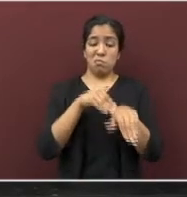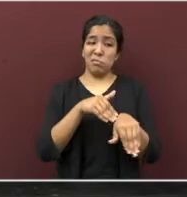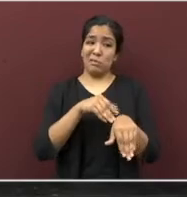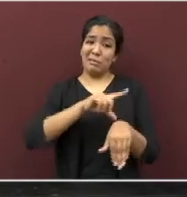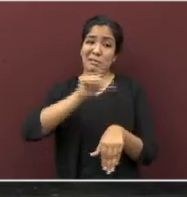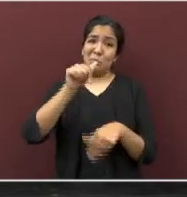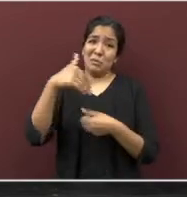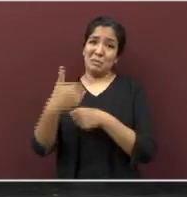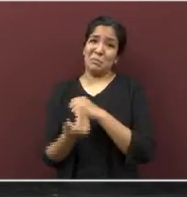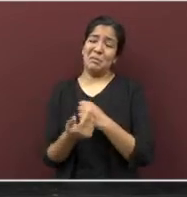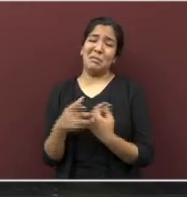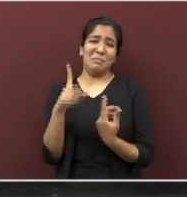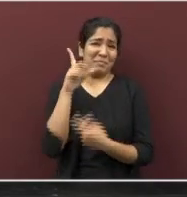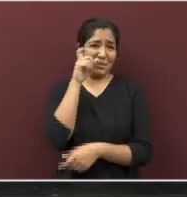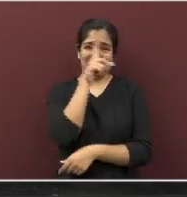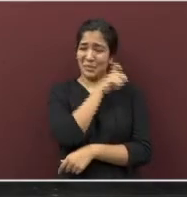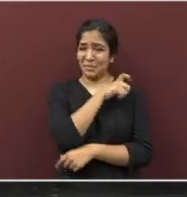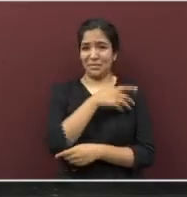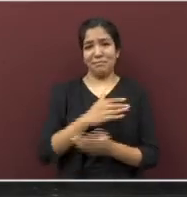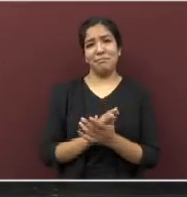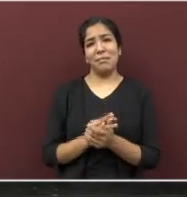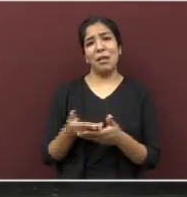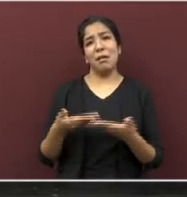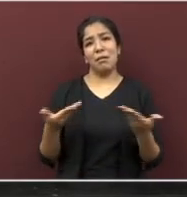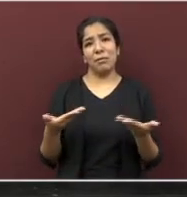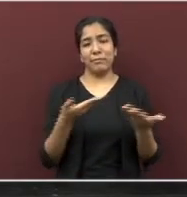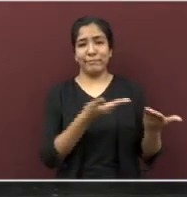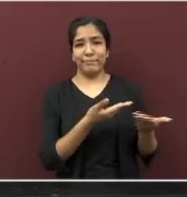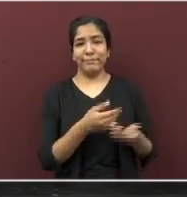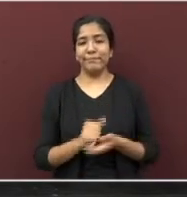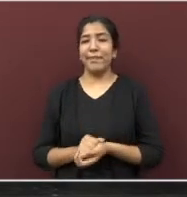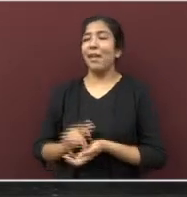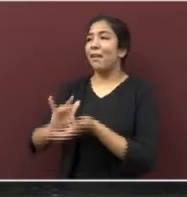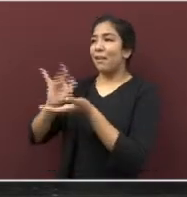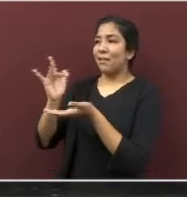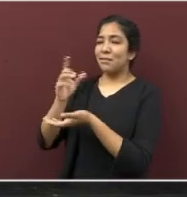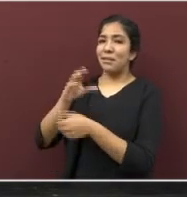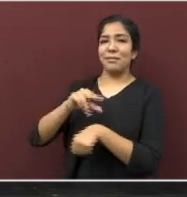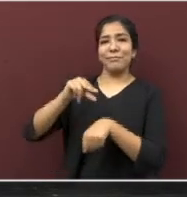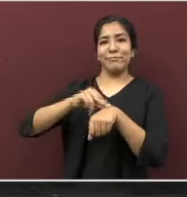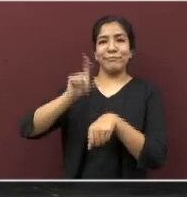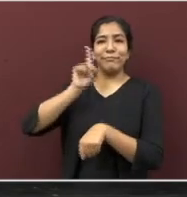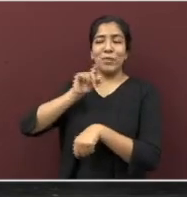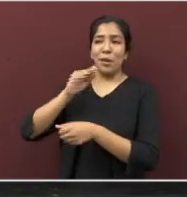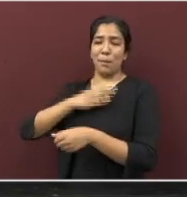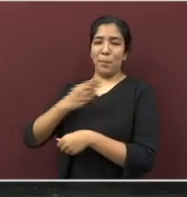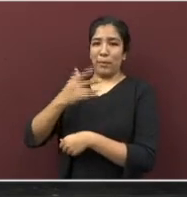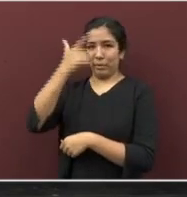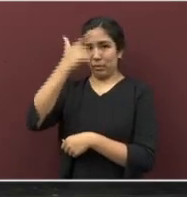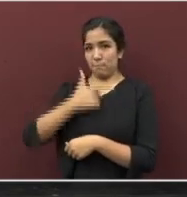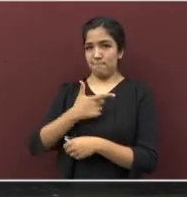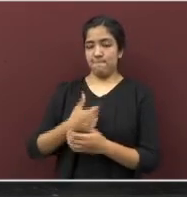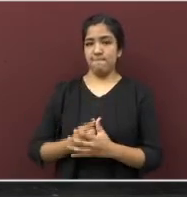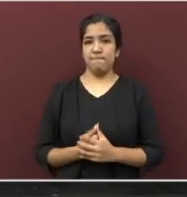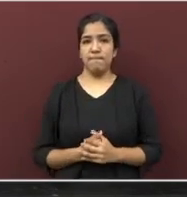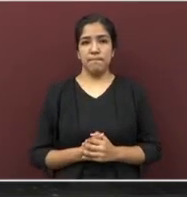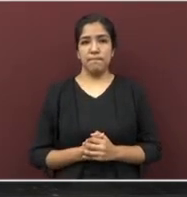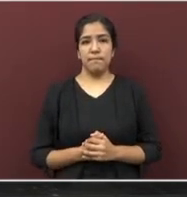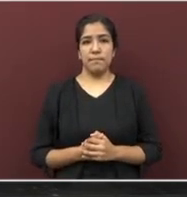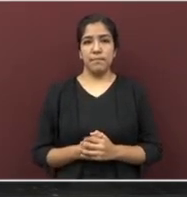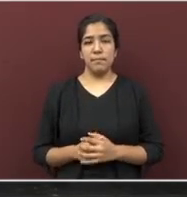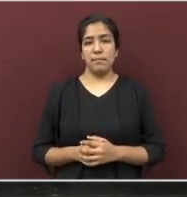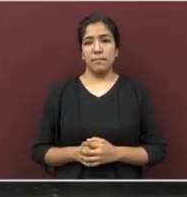doctora guadalupe díaz del castillo gracias doctora buenas noches la asamblea general de las naciones unidas